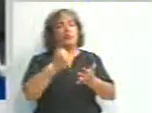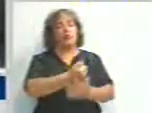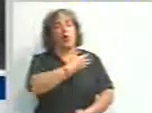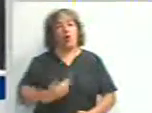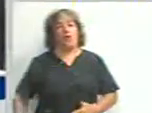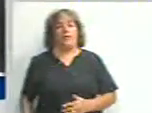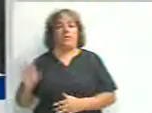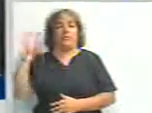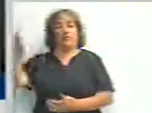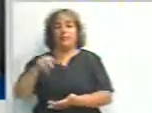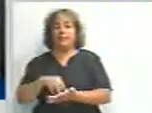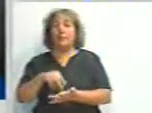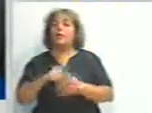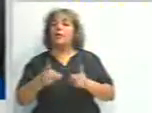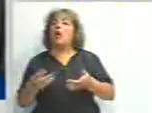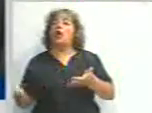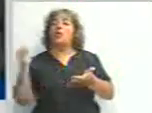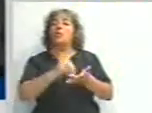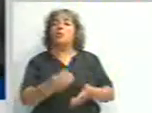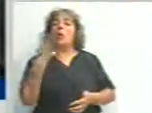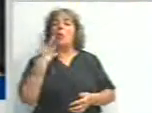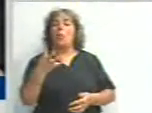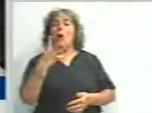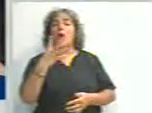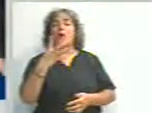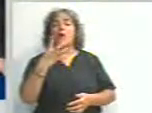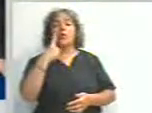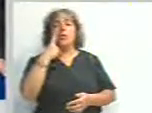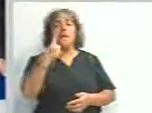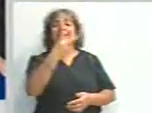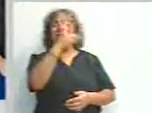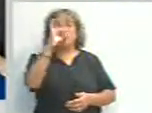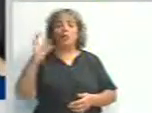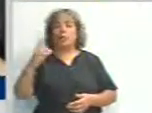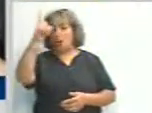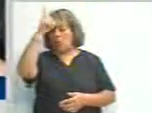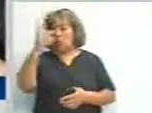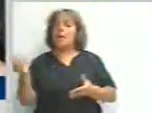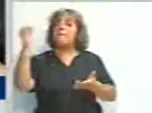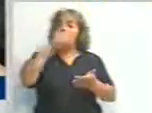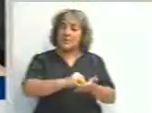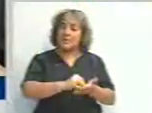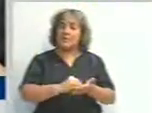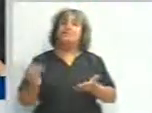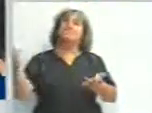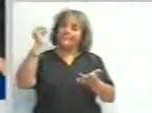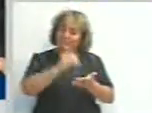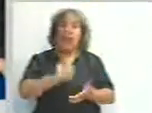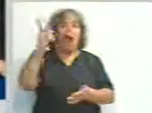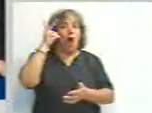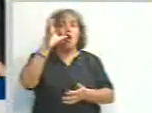que lo viene realizando con la incorporación de 4.200 efectivos más a la fuerza, más los 800 vehículos, que son casi